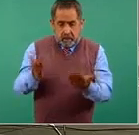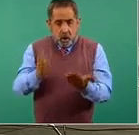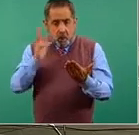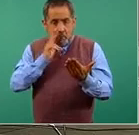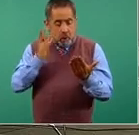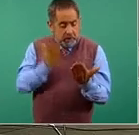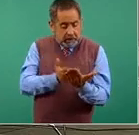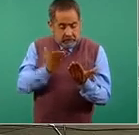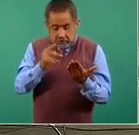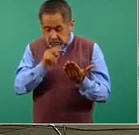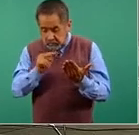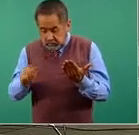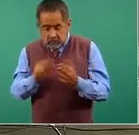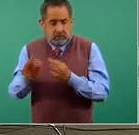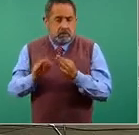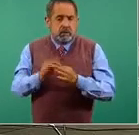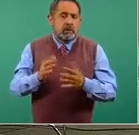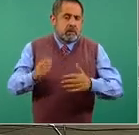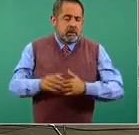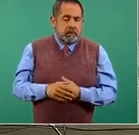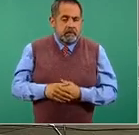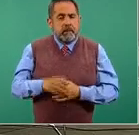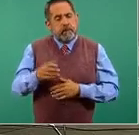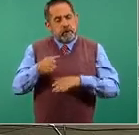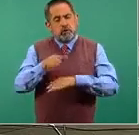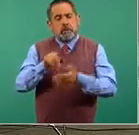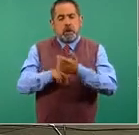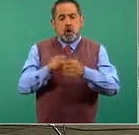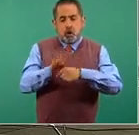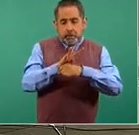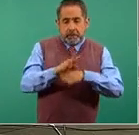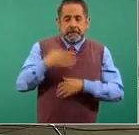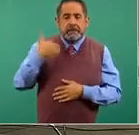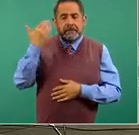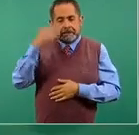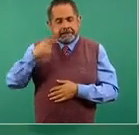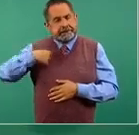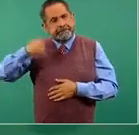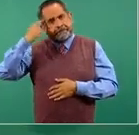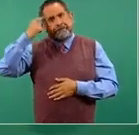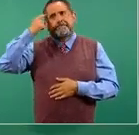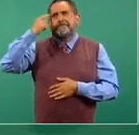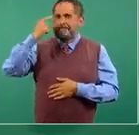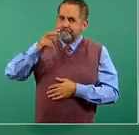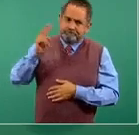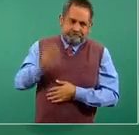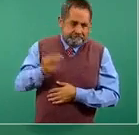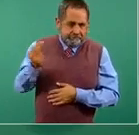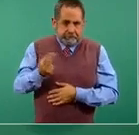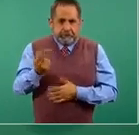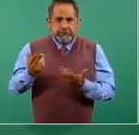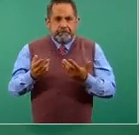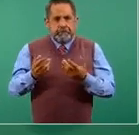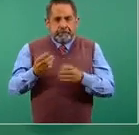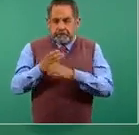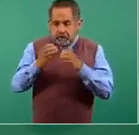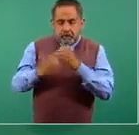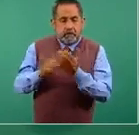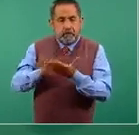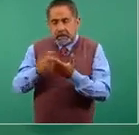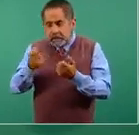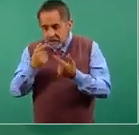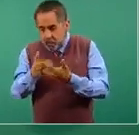los documentos. Pero regresando a COVID, sabiendo que íbamos a tener una cantidad de insumos,